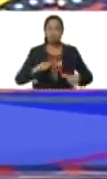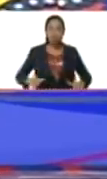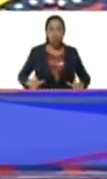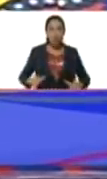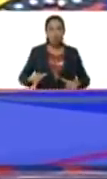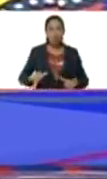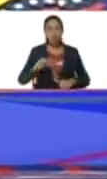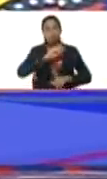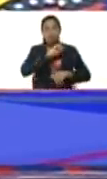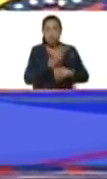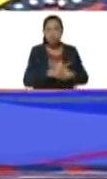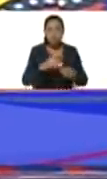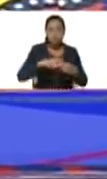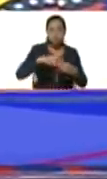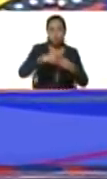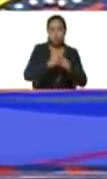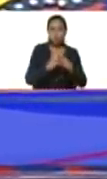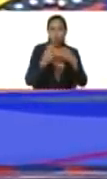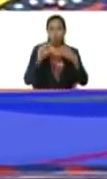más el gran polo patriótico,